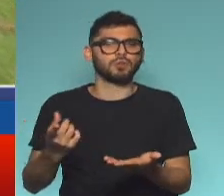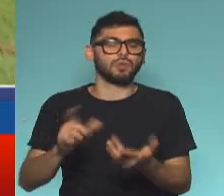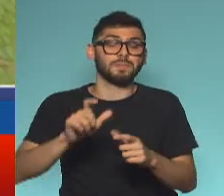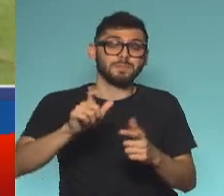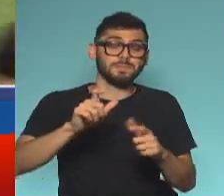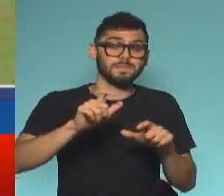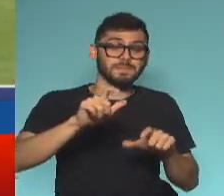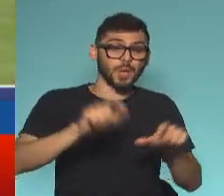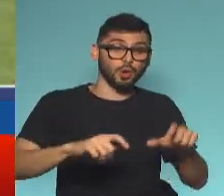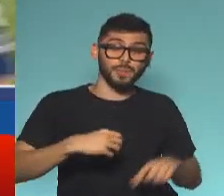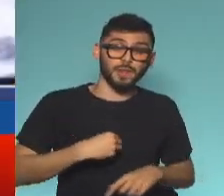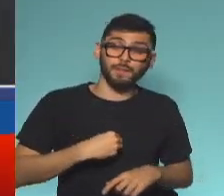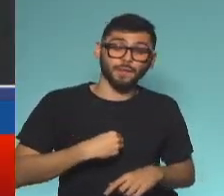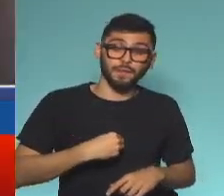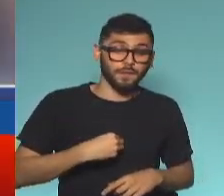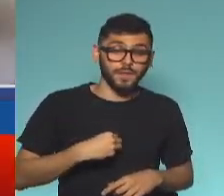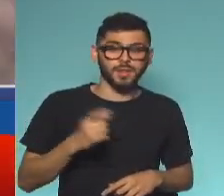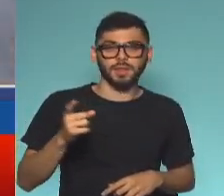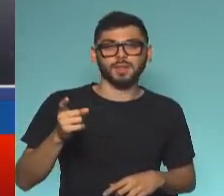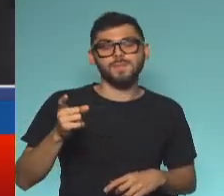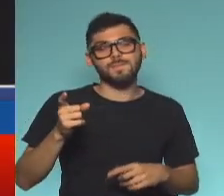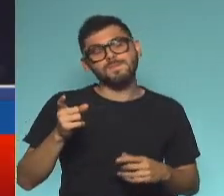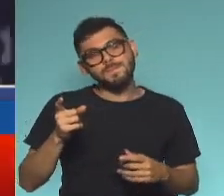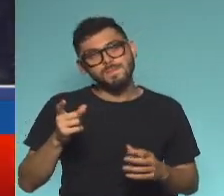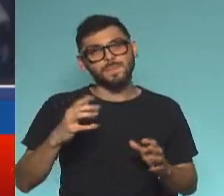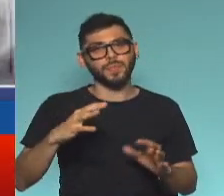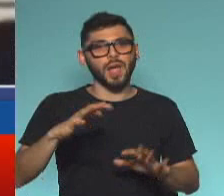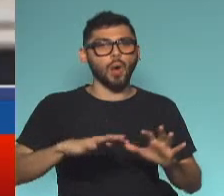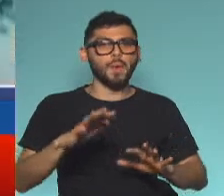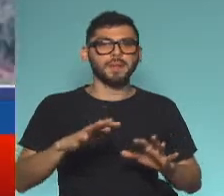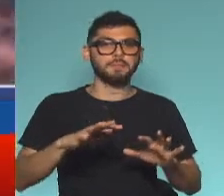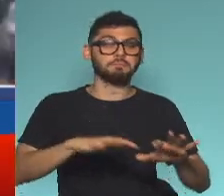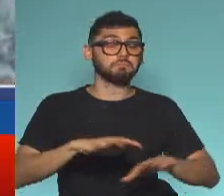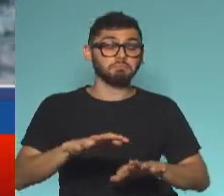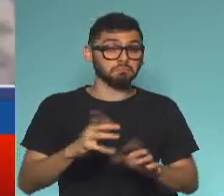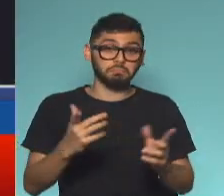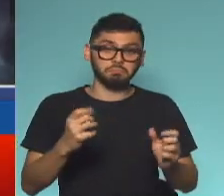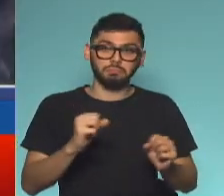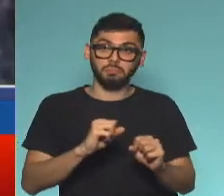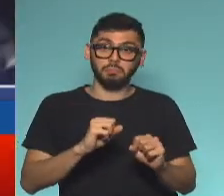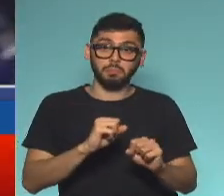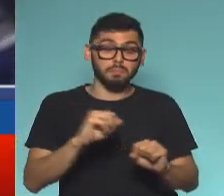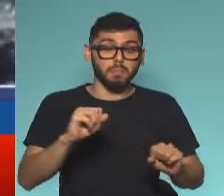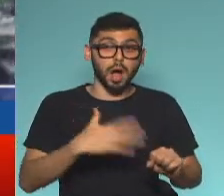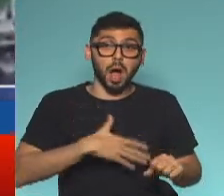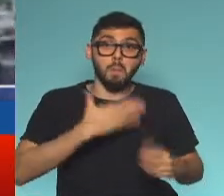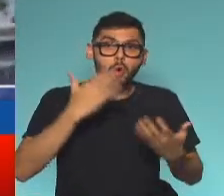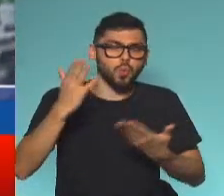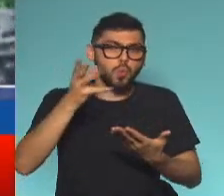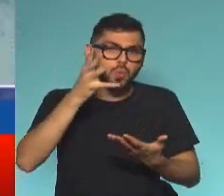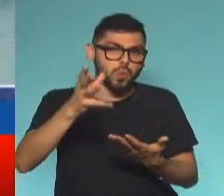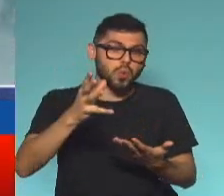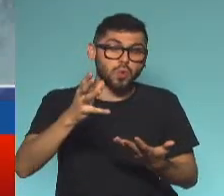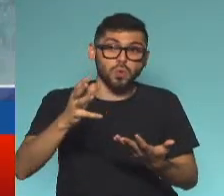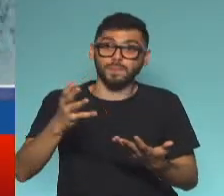aquellos fanáticos que son a veces actitudes inusitadas para... de amor para Maradona. Ya